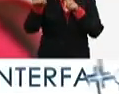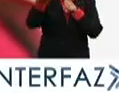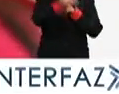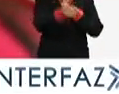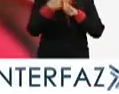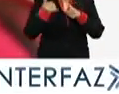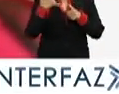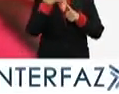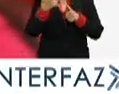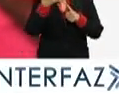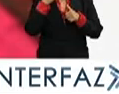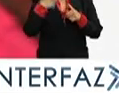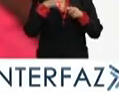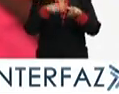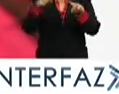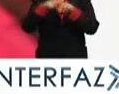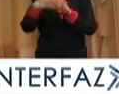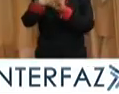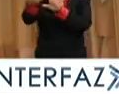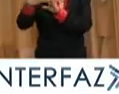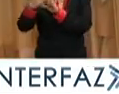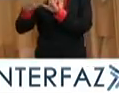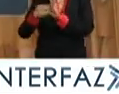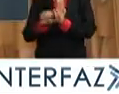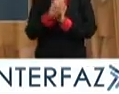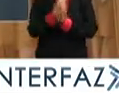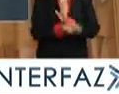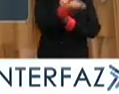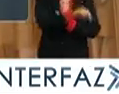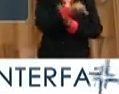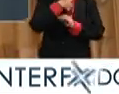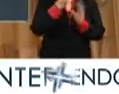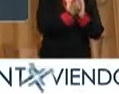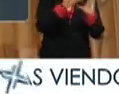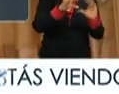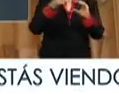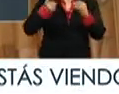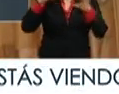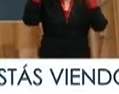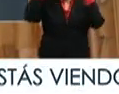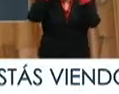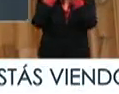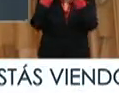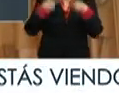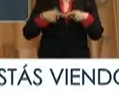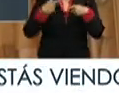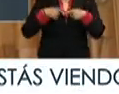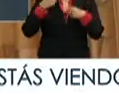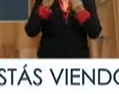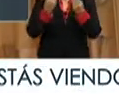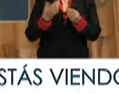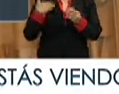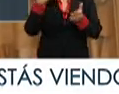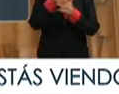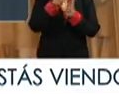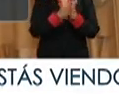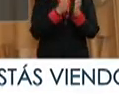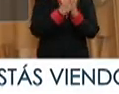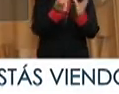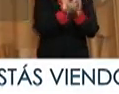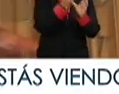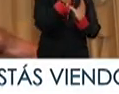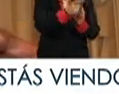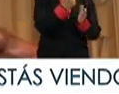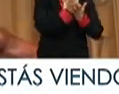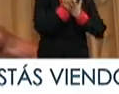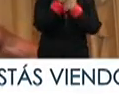que los esfuerzos se multiplican. En el caso de alfabetización para débiles visuales, muchos de los que participan a veces en el curso